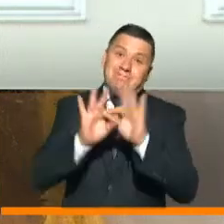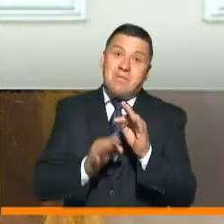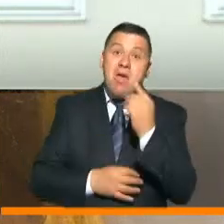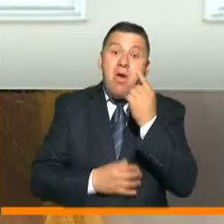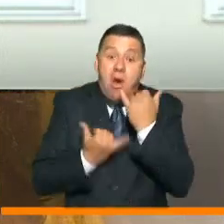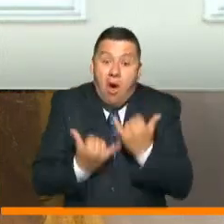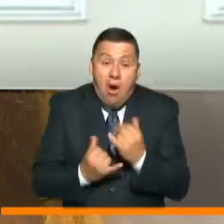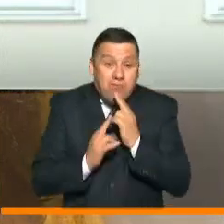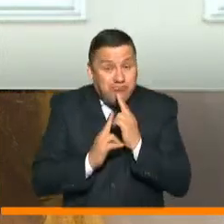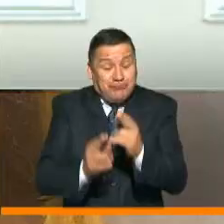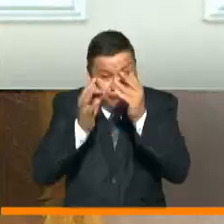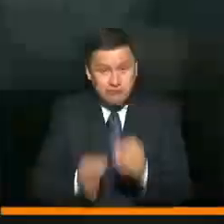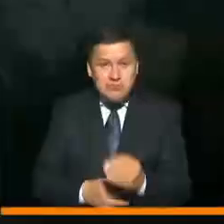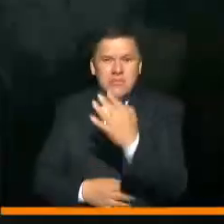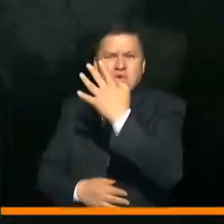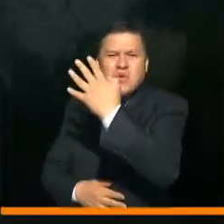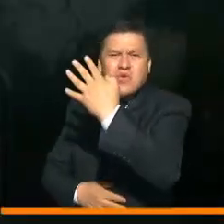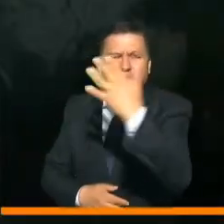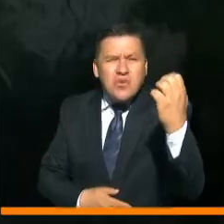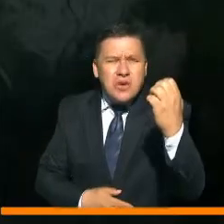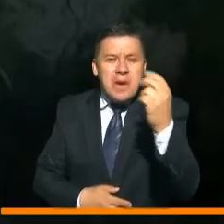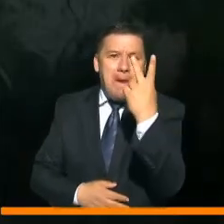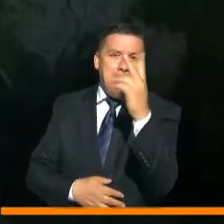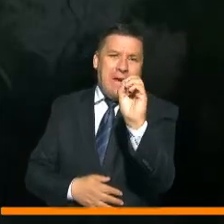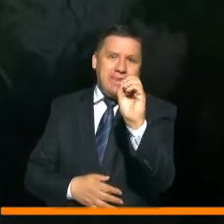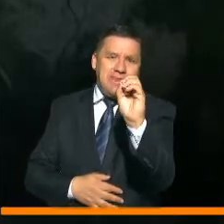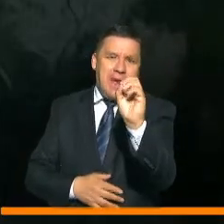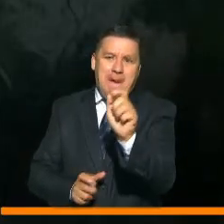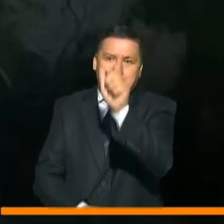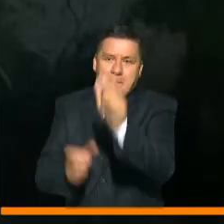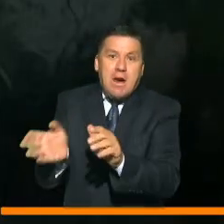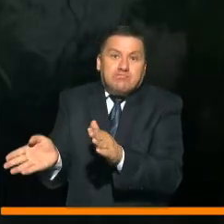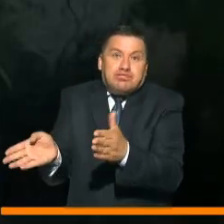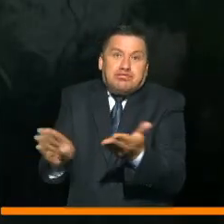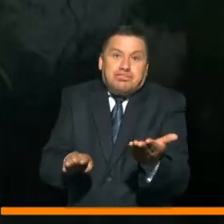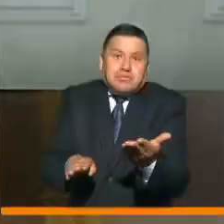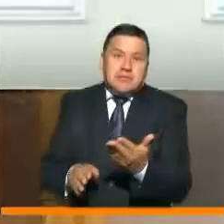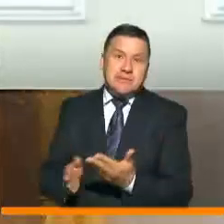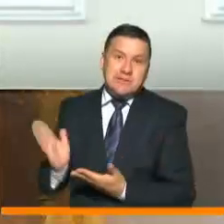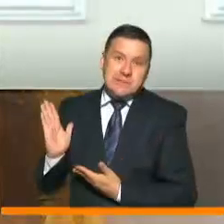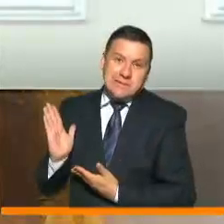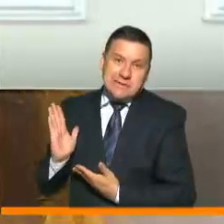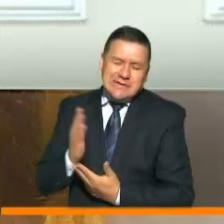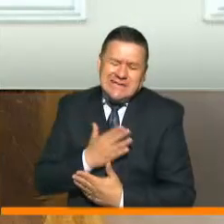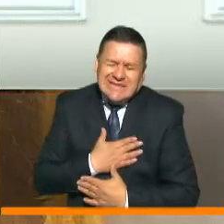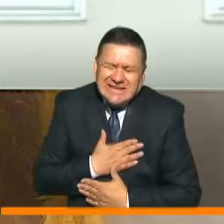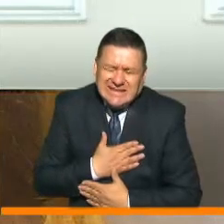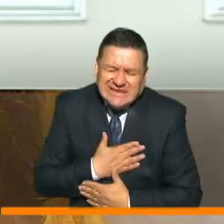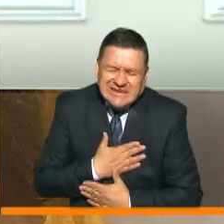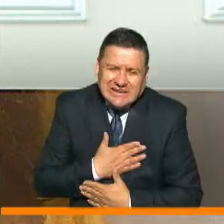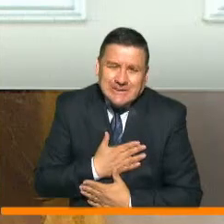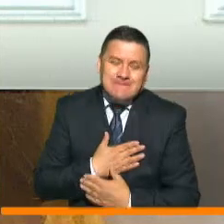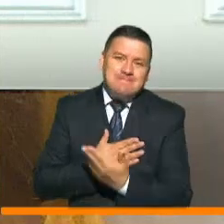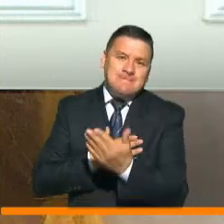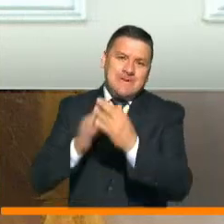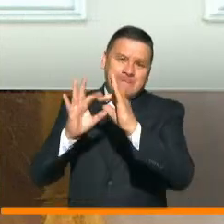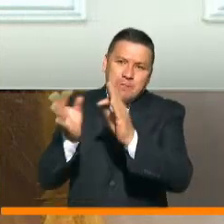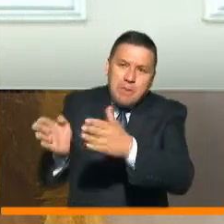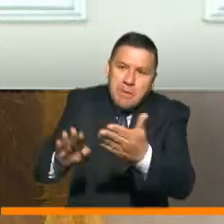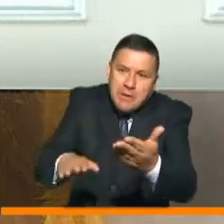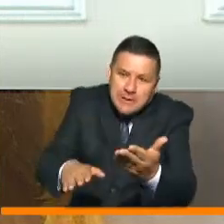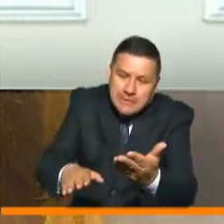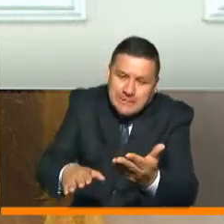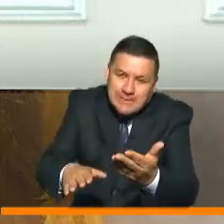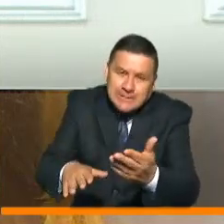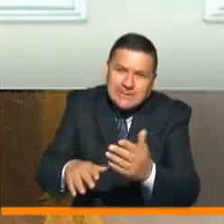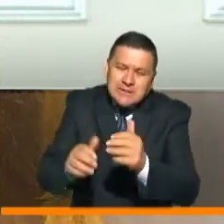día de hoy se han registrado 420 fallecidos y le expresamos nuestra solidaridad a las familias que han perdido